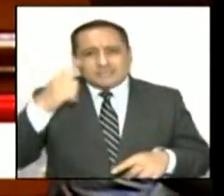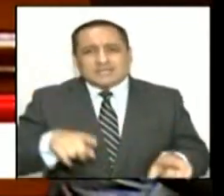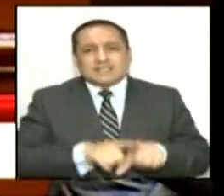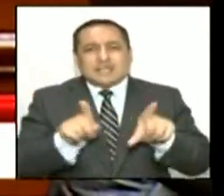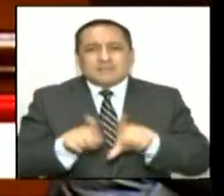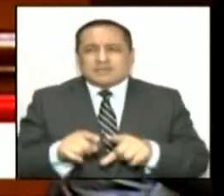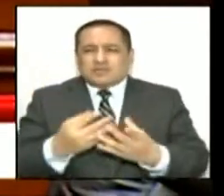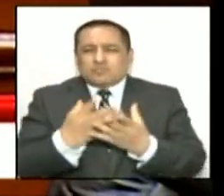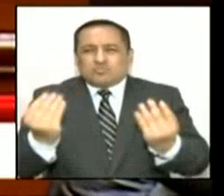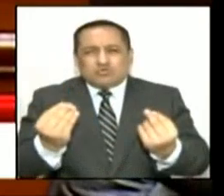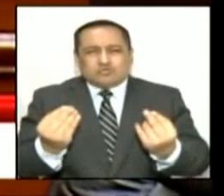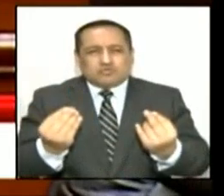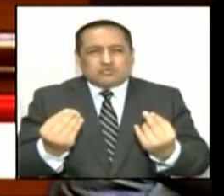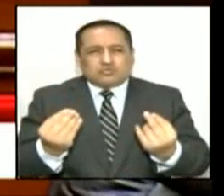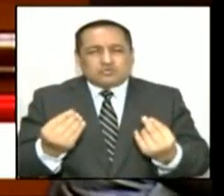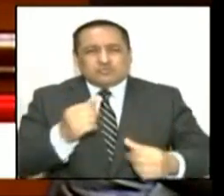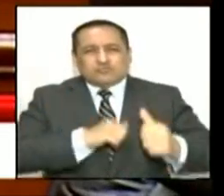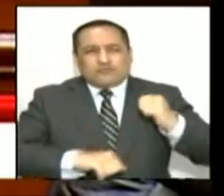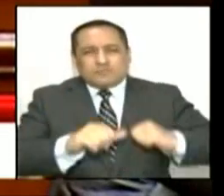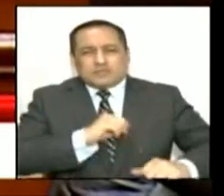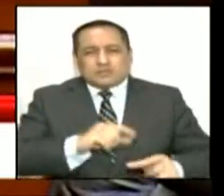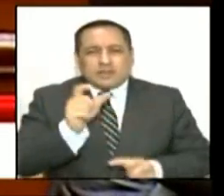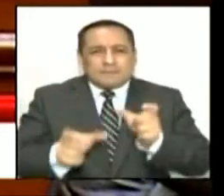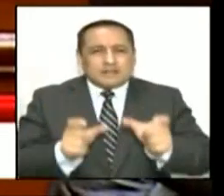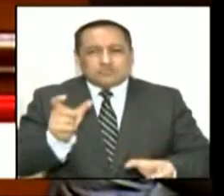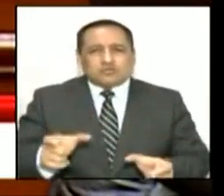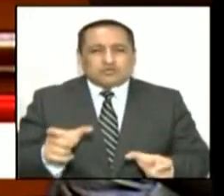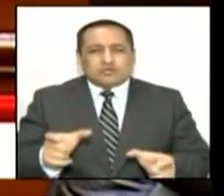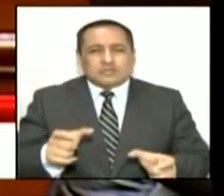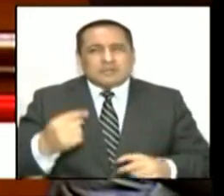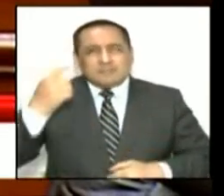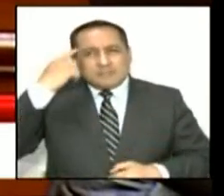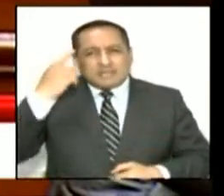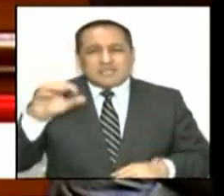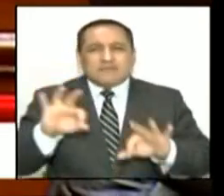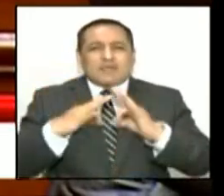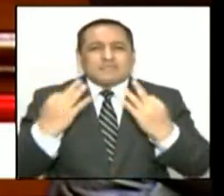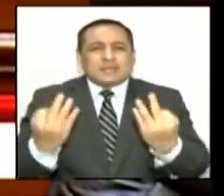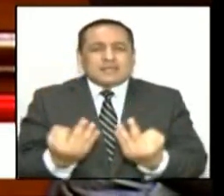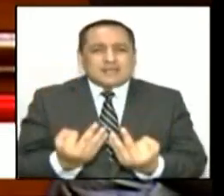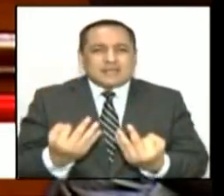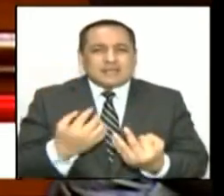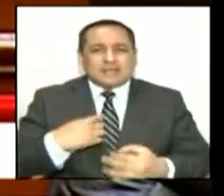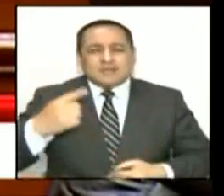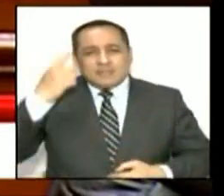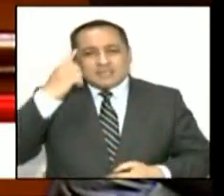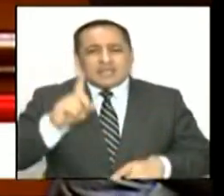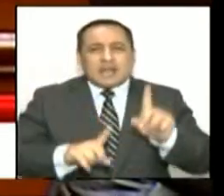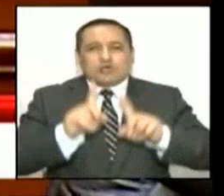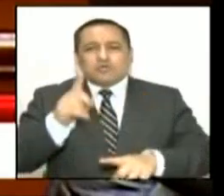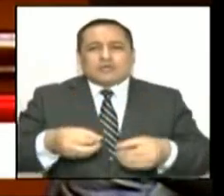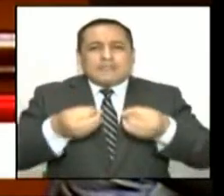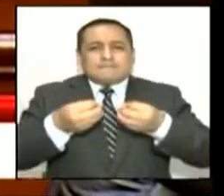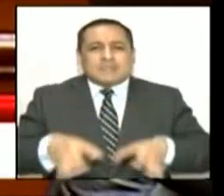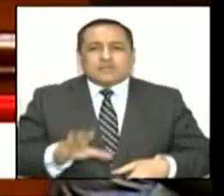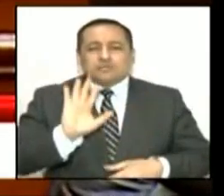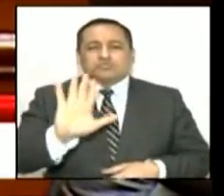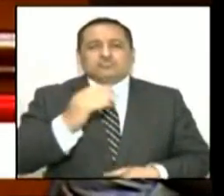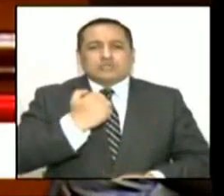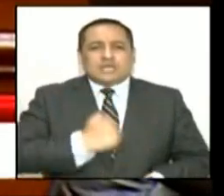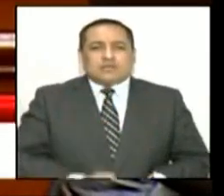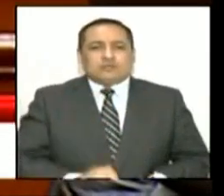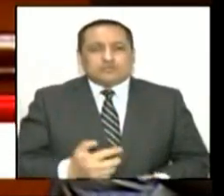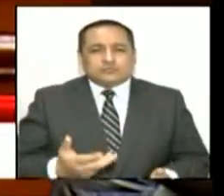las tragedias personales, piensa en las familias, piensan aquellos que han perdido sus hijos.